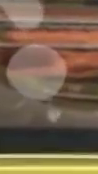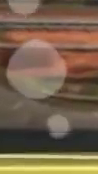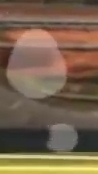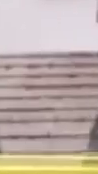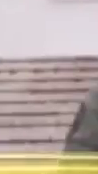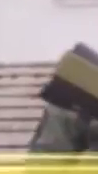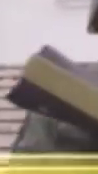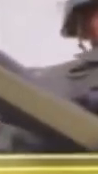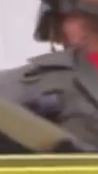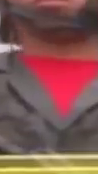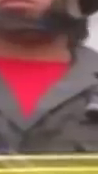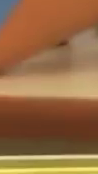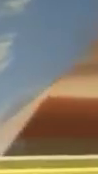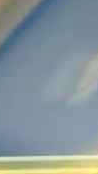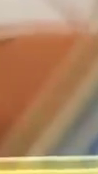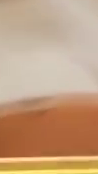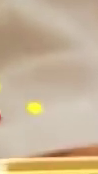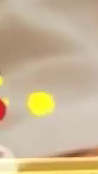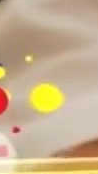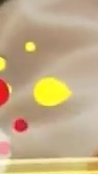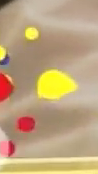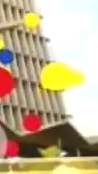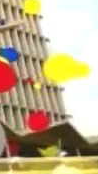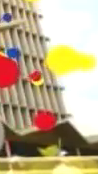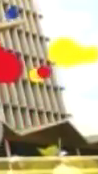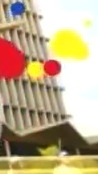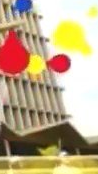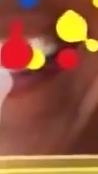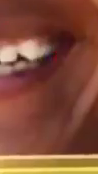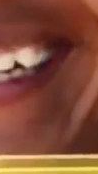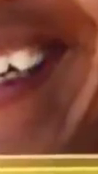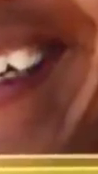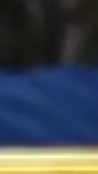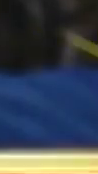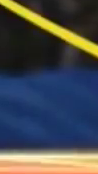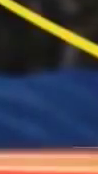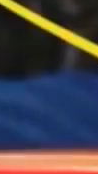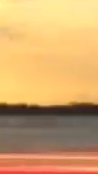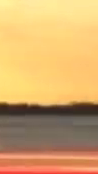culminado esta transmisión conjunta de radio y televisión.